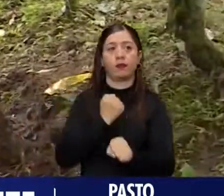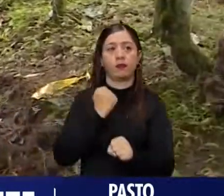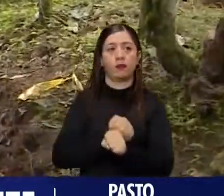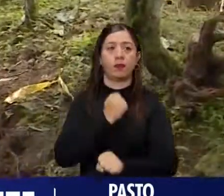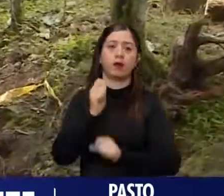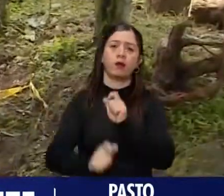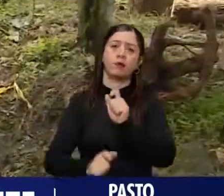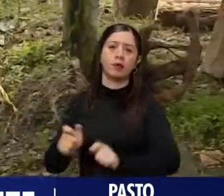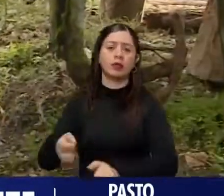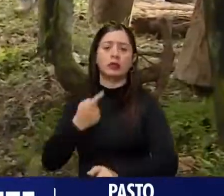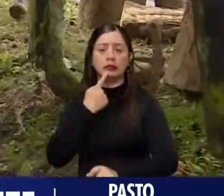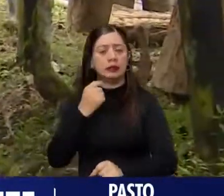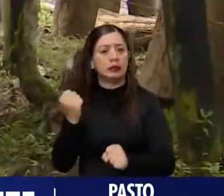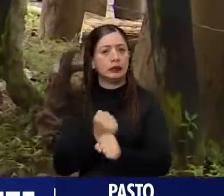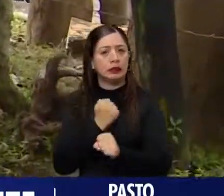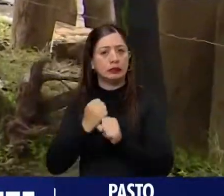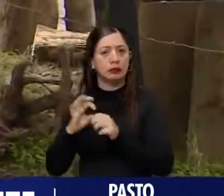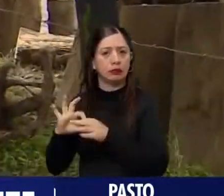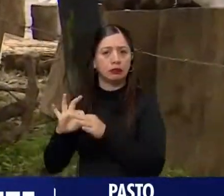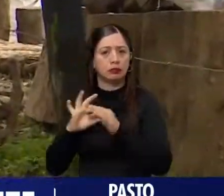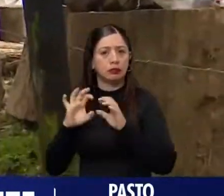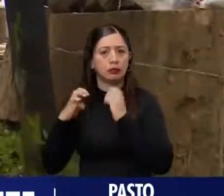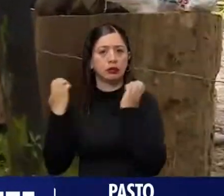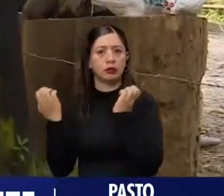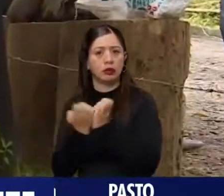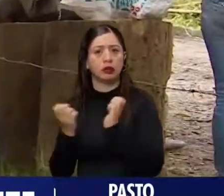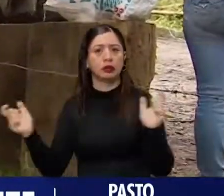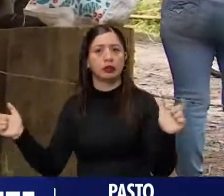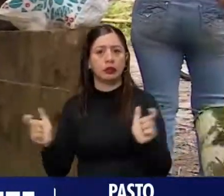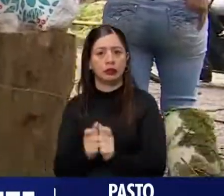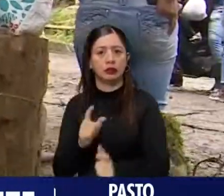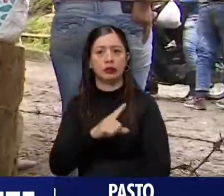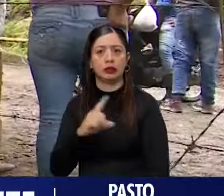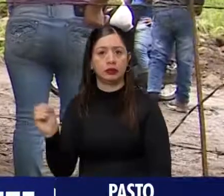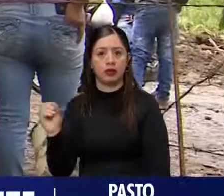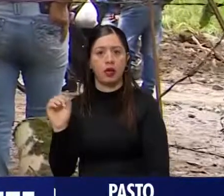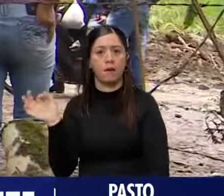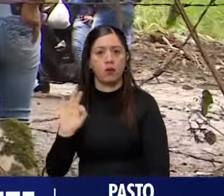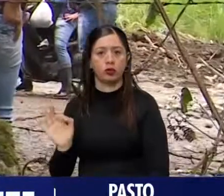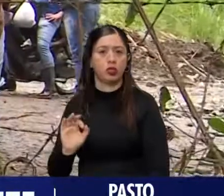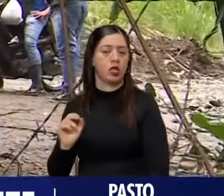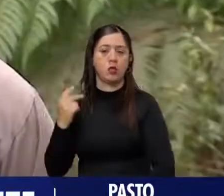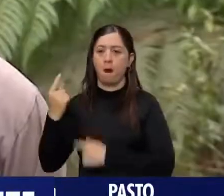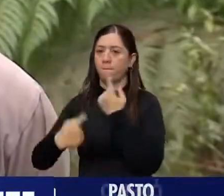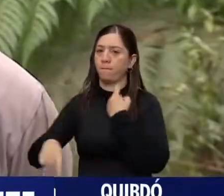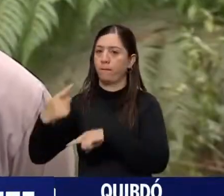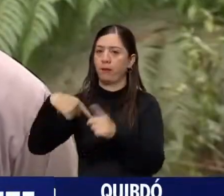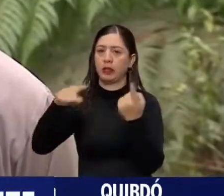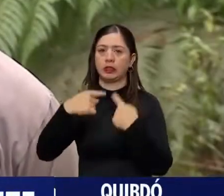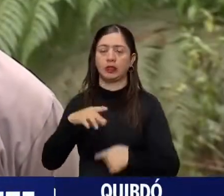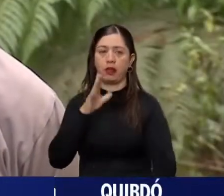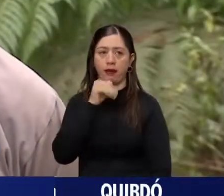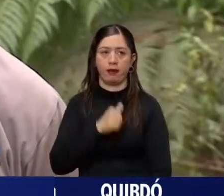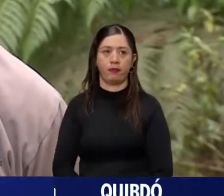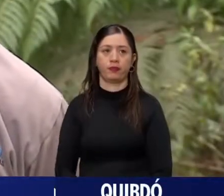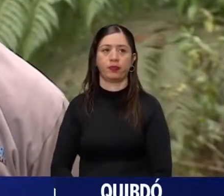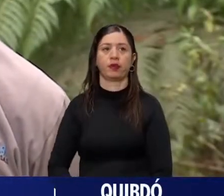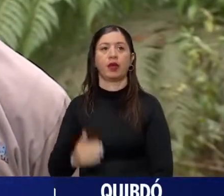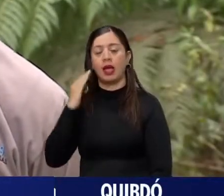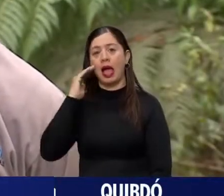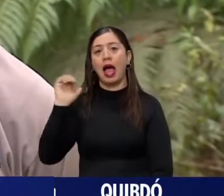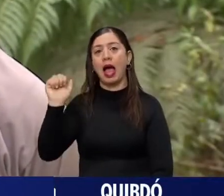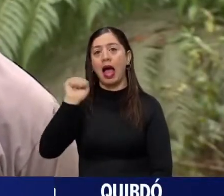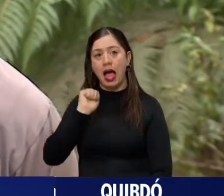puente consideran que es una labor en equipo y que han visto la reducción casi en un 100% de los visitantes. La gente ha colaborado mucho, las señoras de aquí de